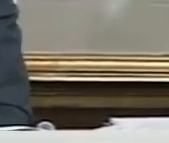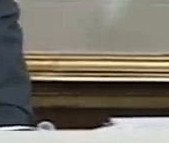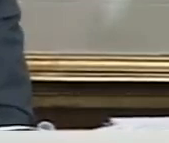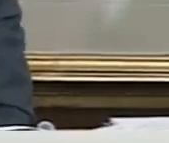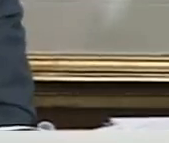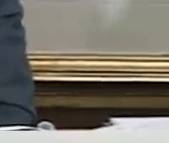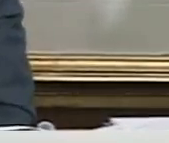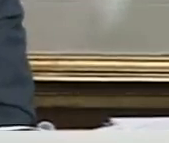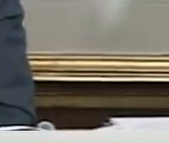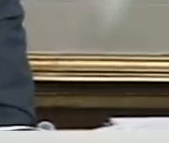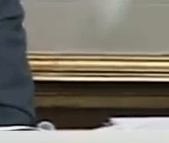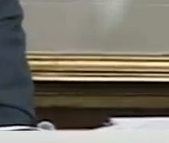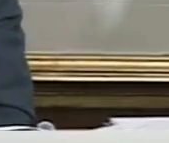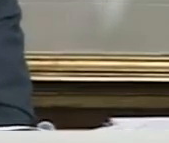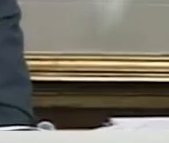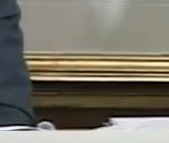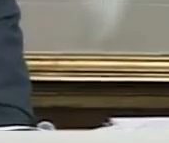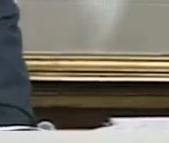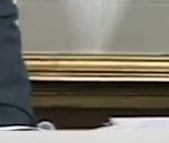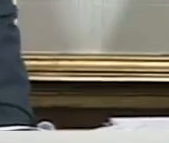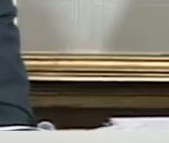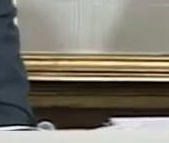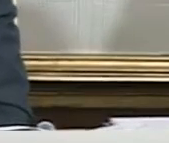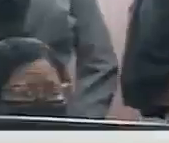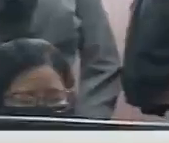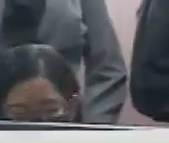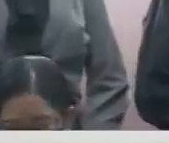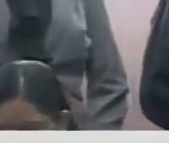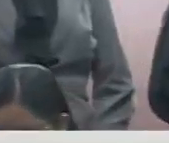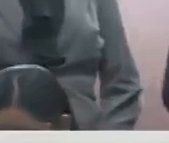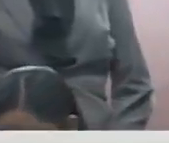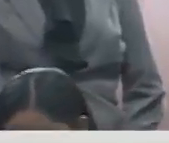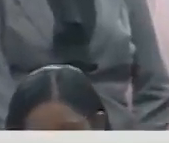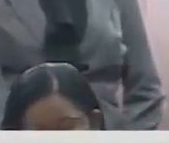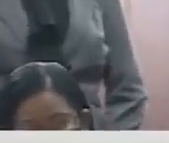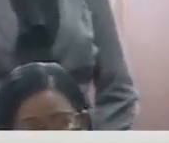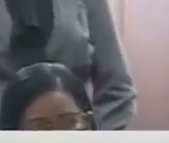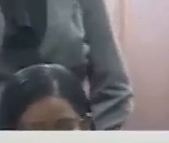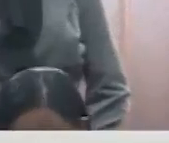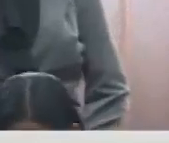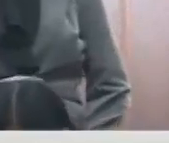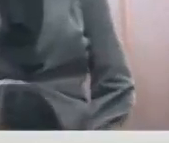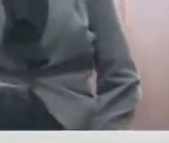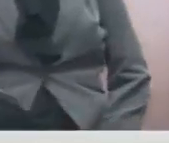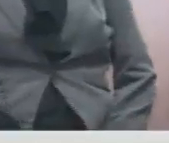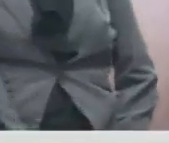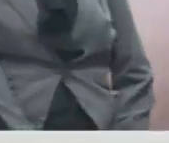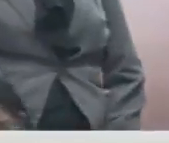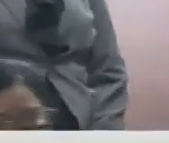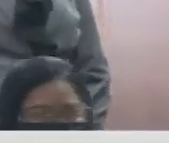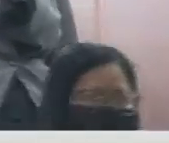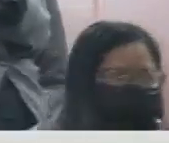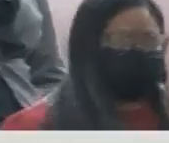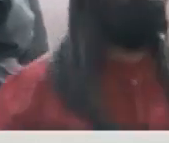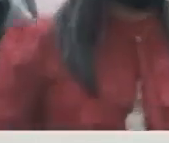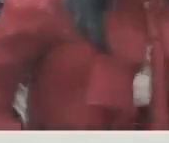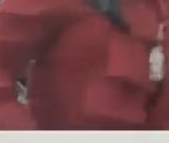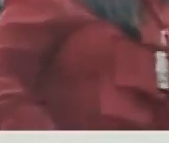Agüero Flores, su hijo Héctor José Agüero Flores, su sobrino